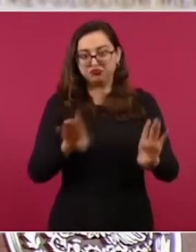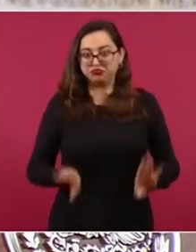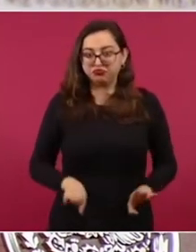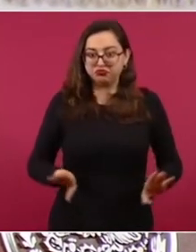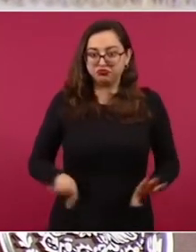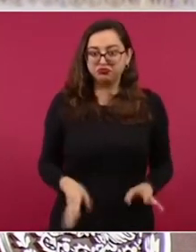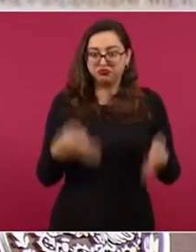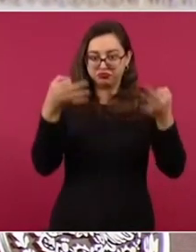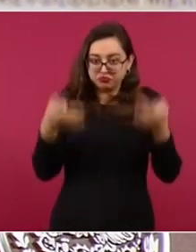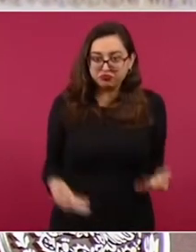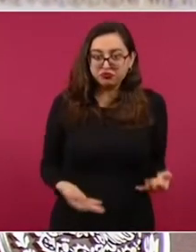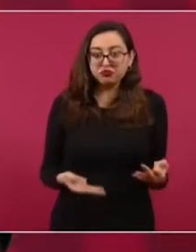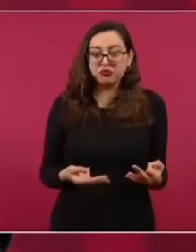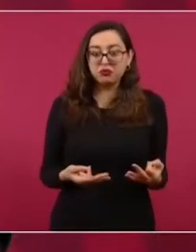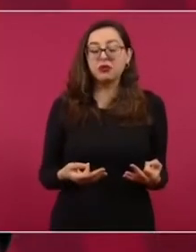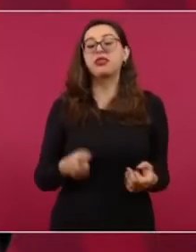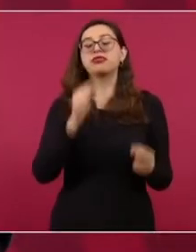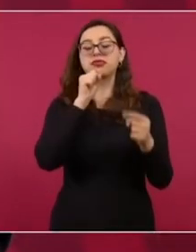es abogado.